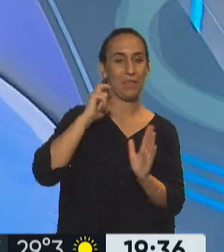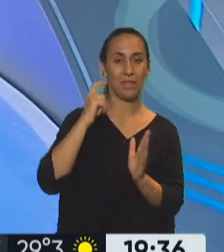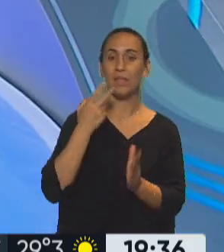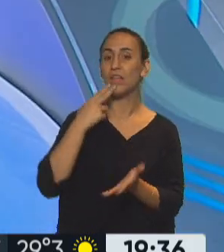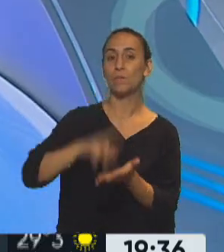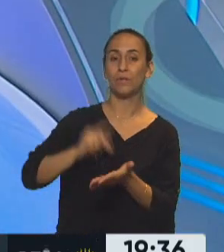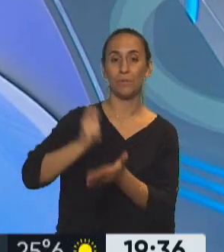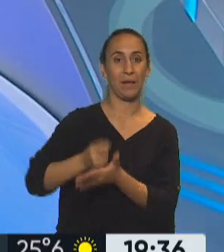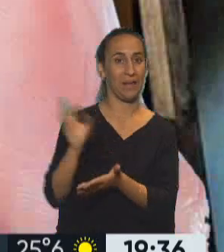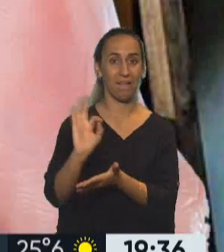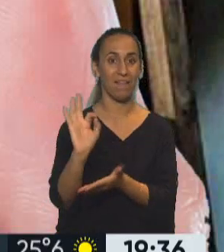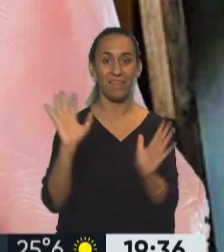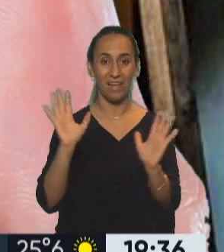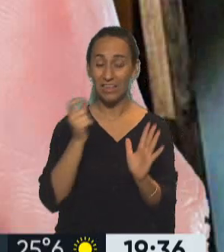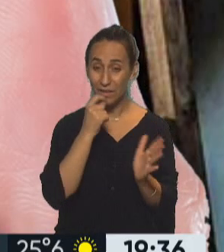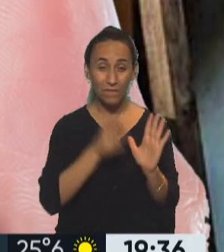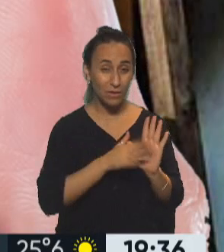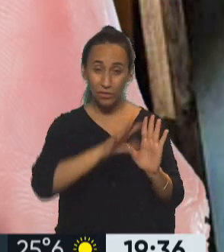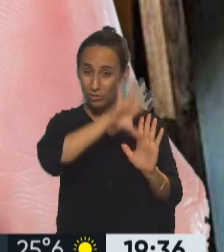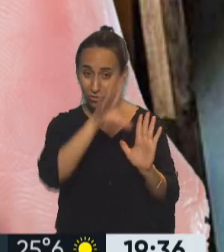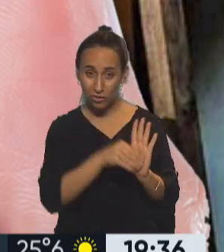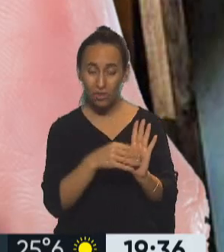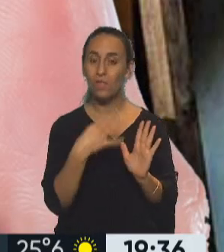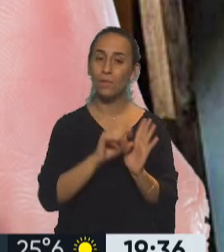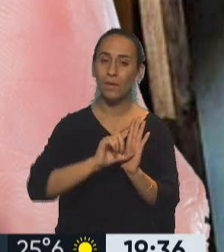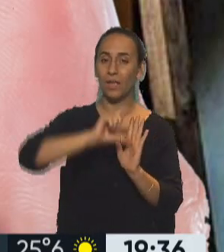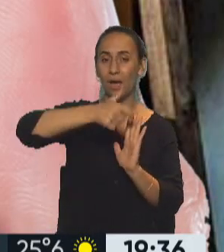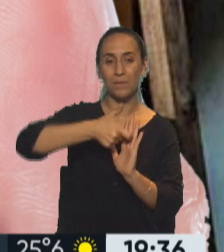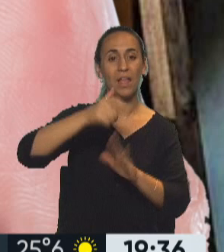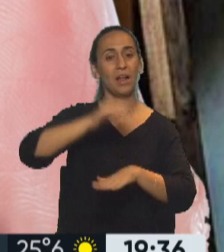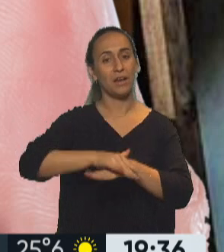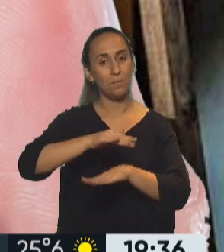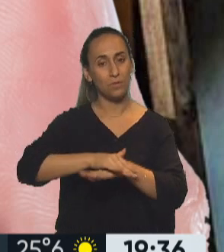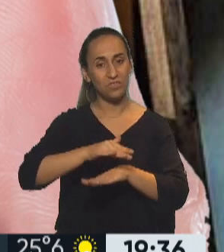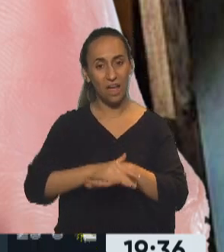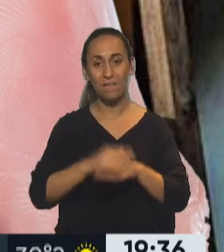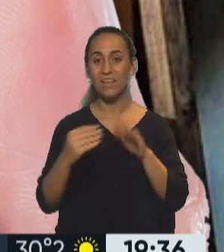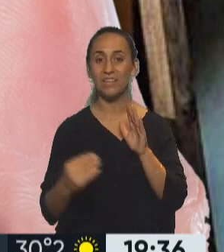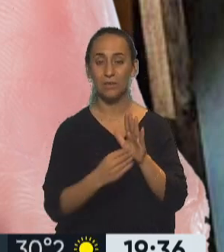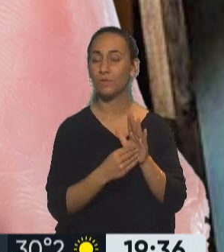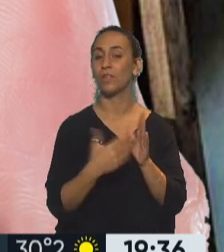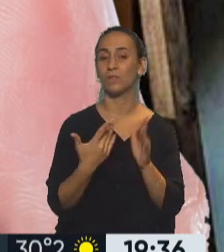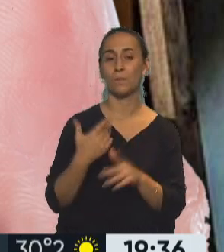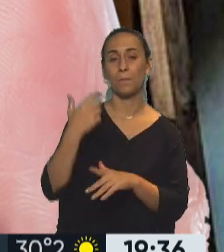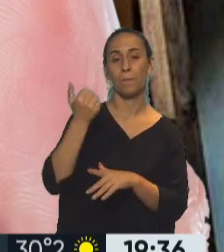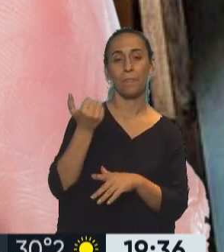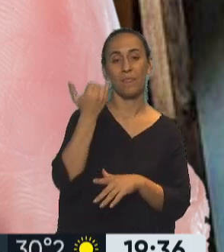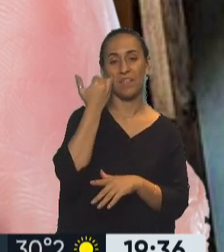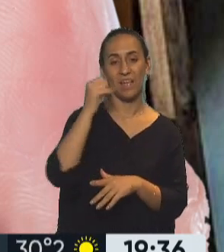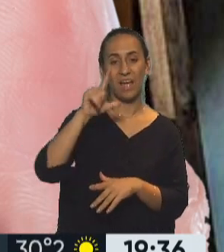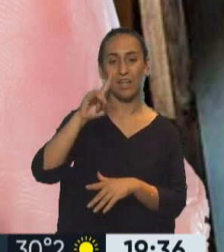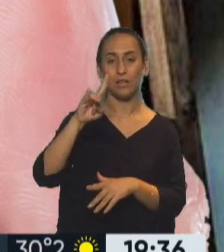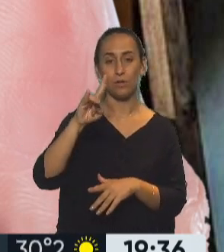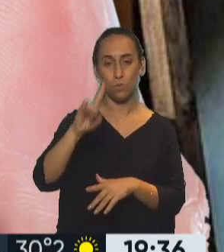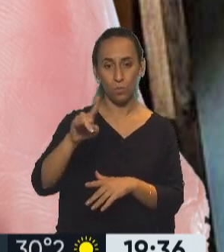digo dice claramente si yo facturaba todo tenía que pasarme a responsable inscrito frente al iva facturó una parte a Hilux que es ailén